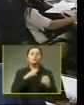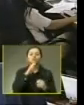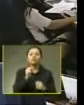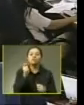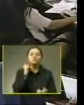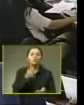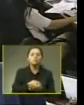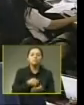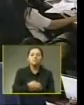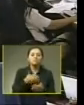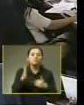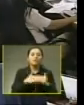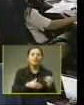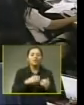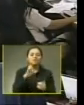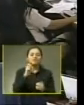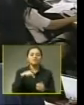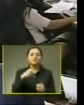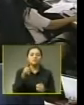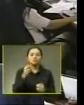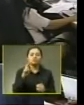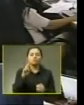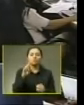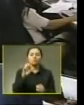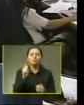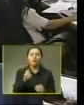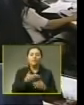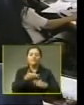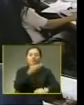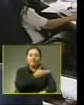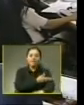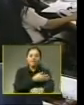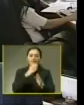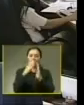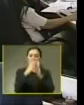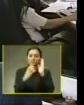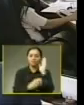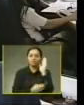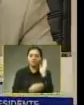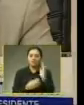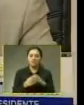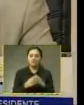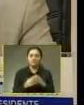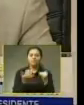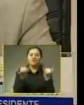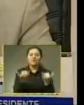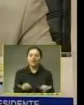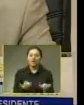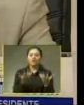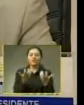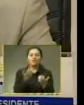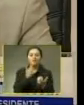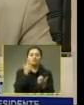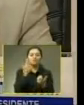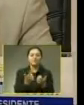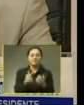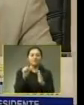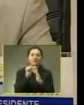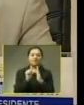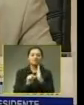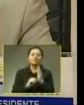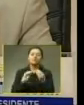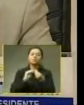mismo que censura previa de los contenidos. Y ahora quiero referirme al artículo